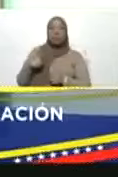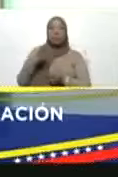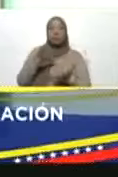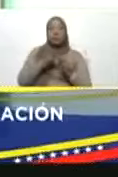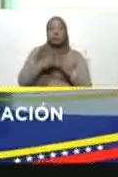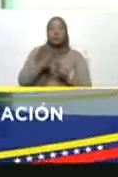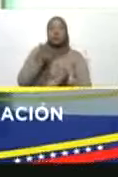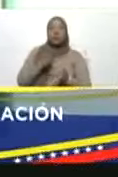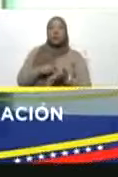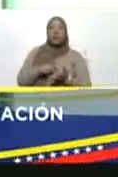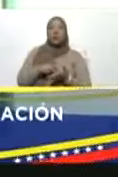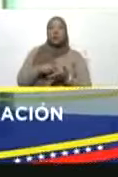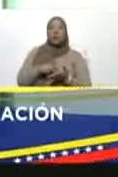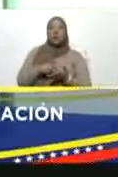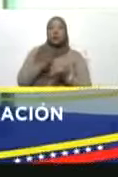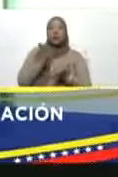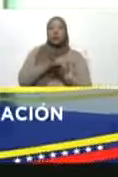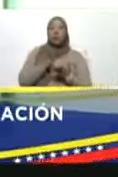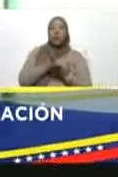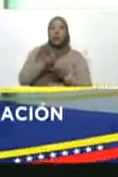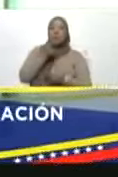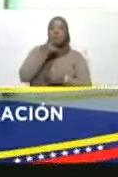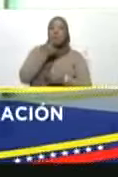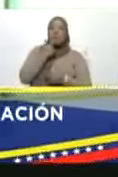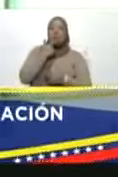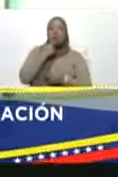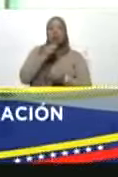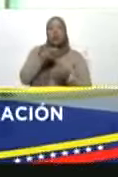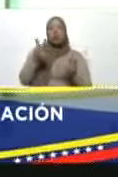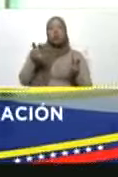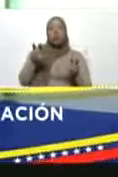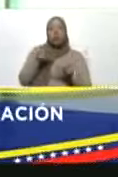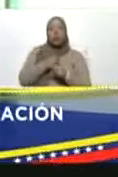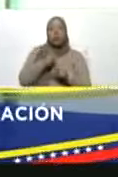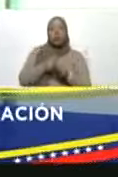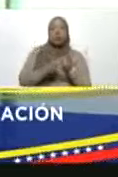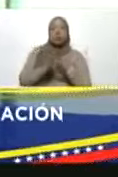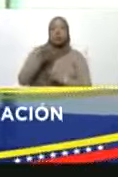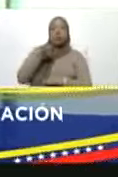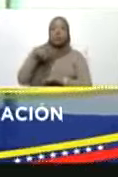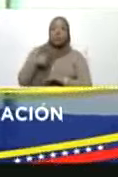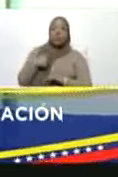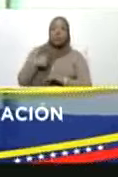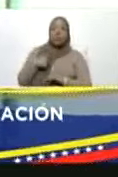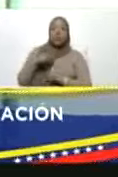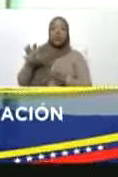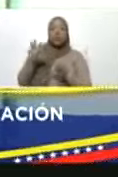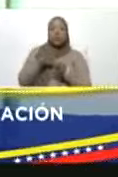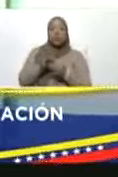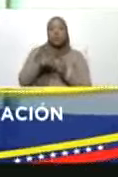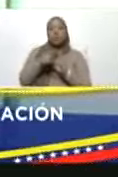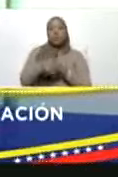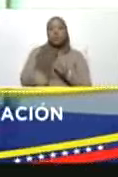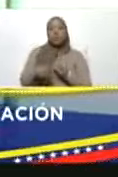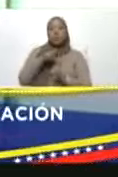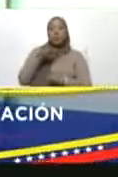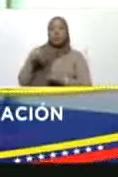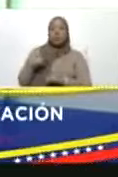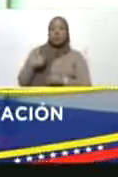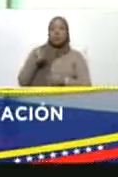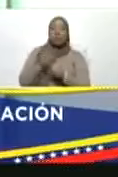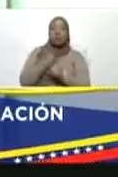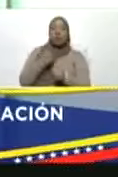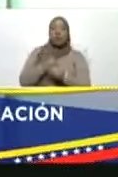comunidad. Tenemos una institución totalmente repotenciada. Era una deuda que se tenía acá con